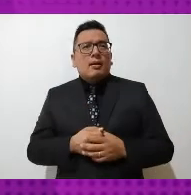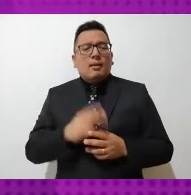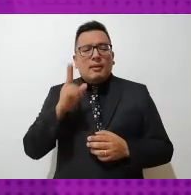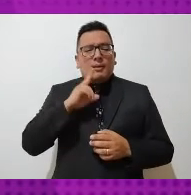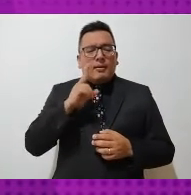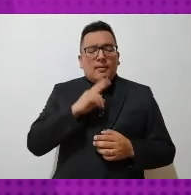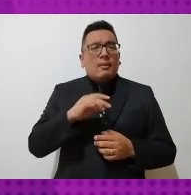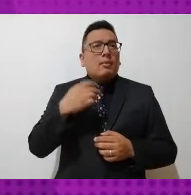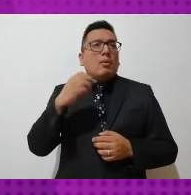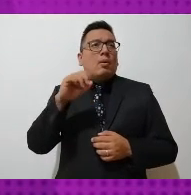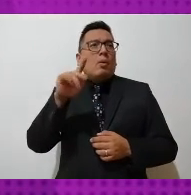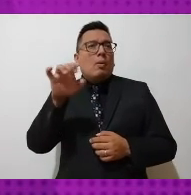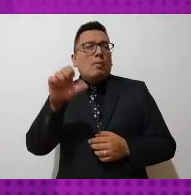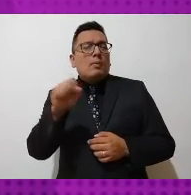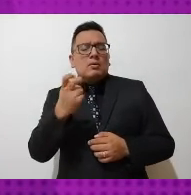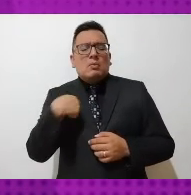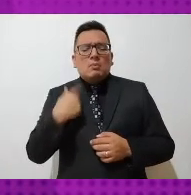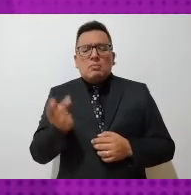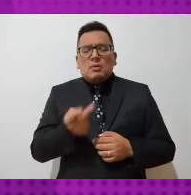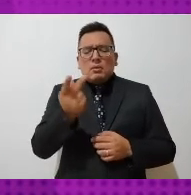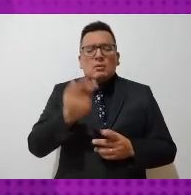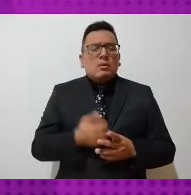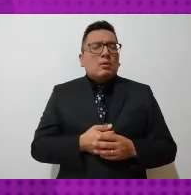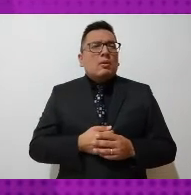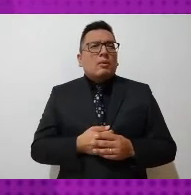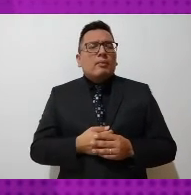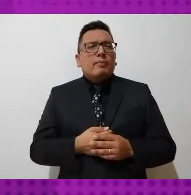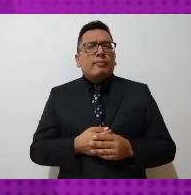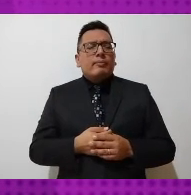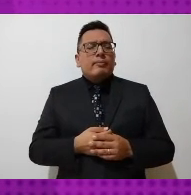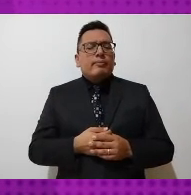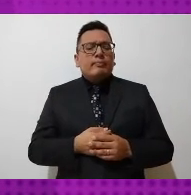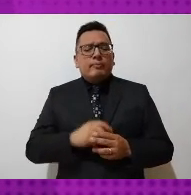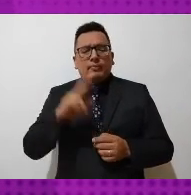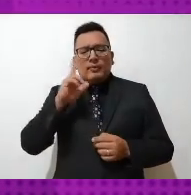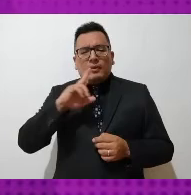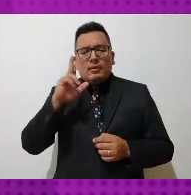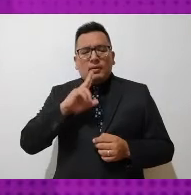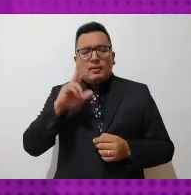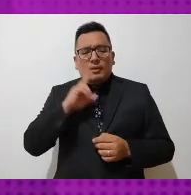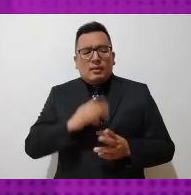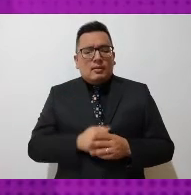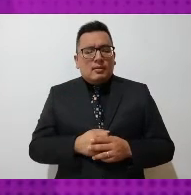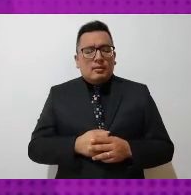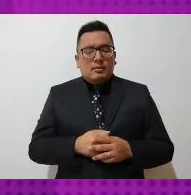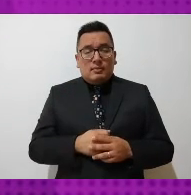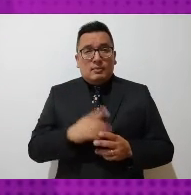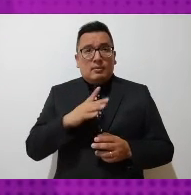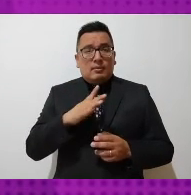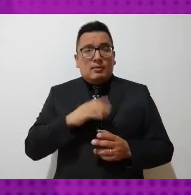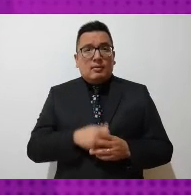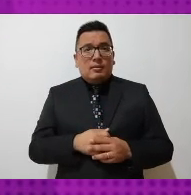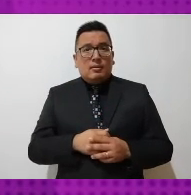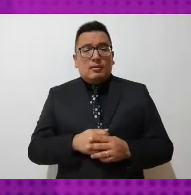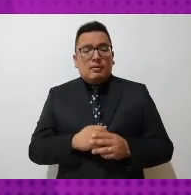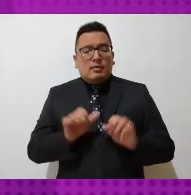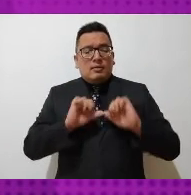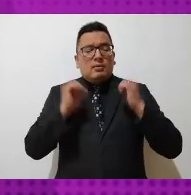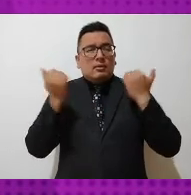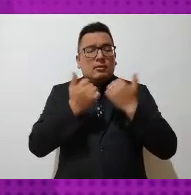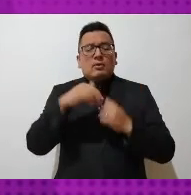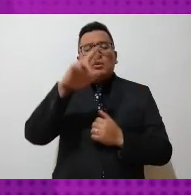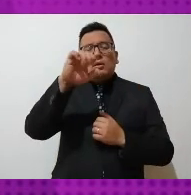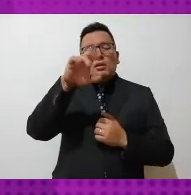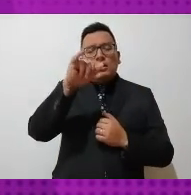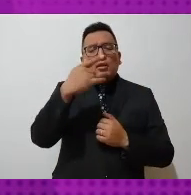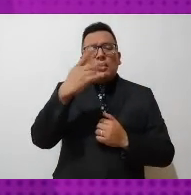acciones con los soples. Yo en ese sentido te preguntaría, eh, ¿cuál es la forma en la que ha trabajado Renacedi con